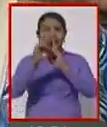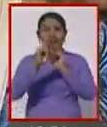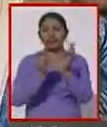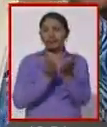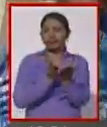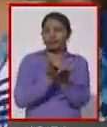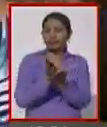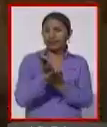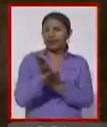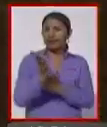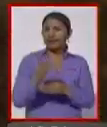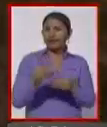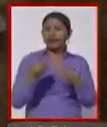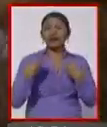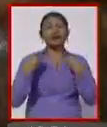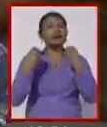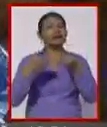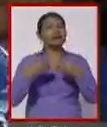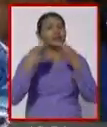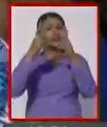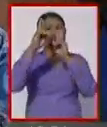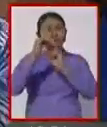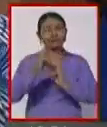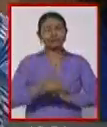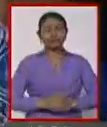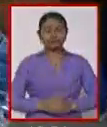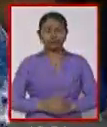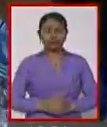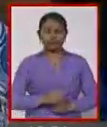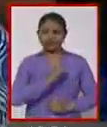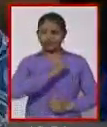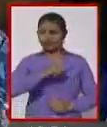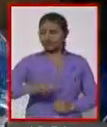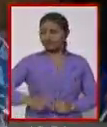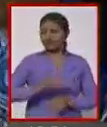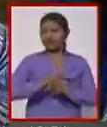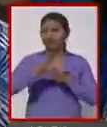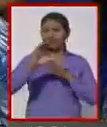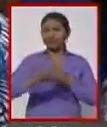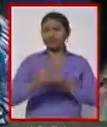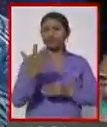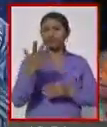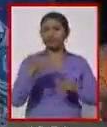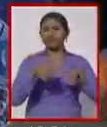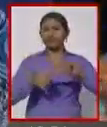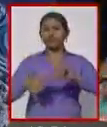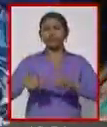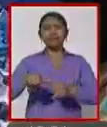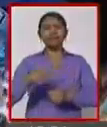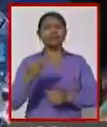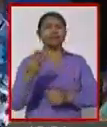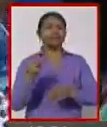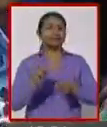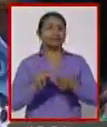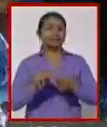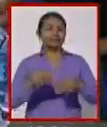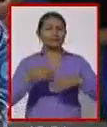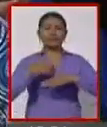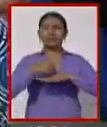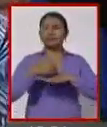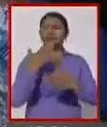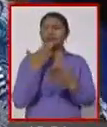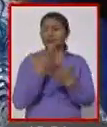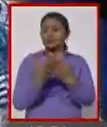nuestros derechos, que nos respeten lo que nos prometió el ingeniero Percy Fernández, de cumplir los 5 metros cuadrados y que nos manden en